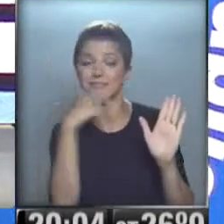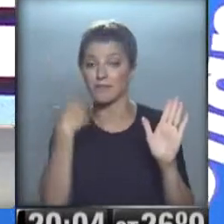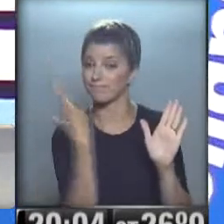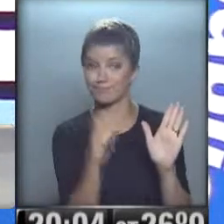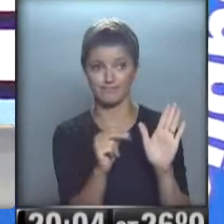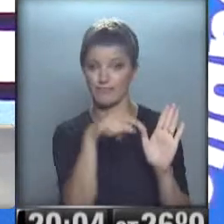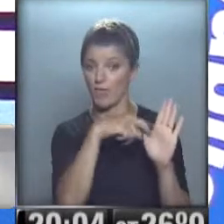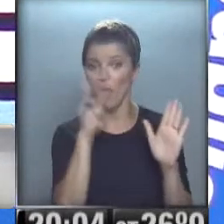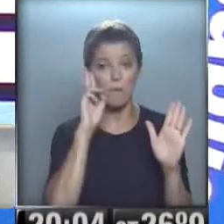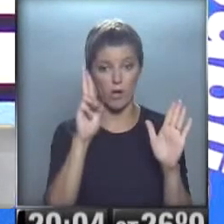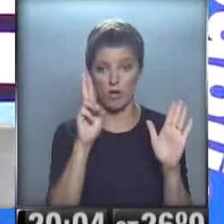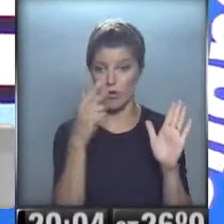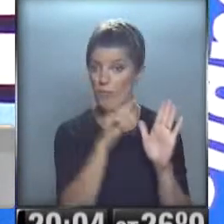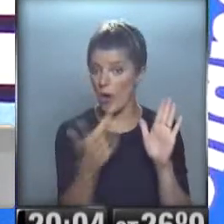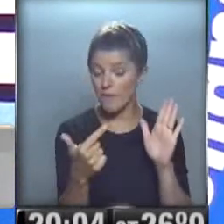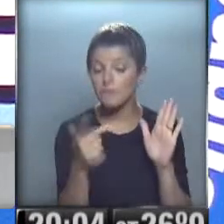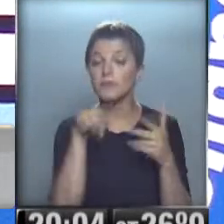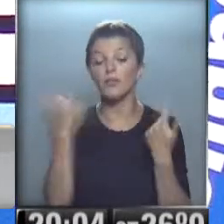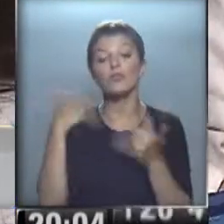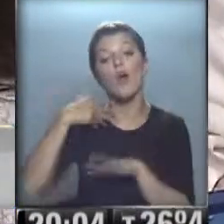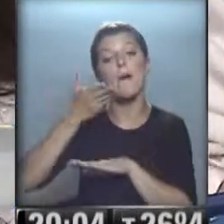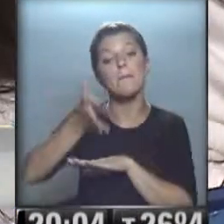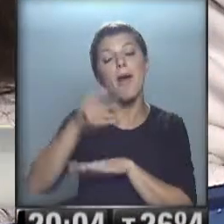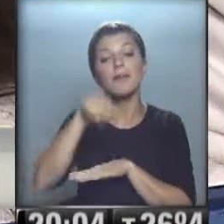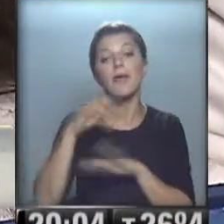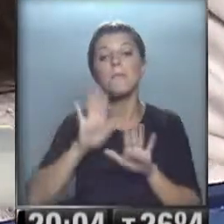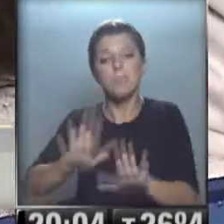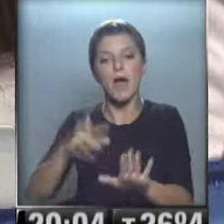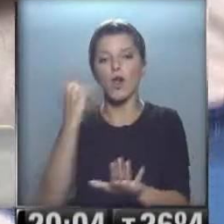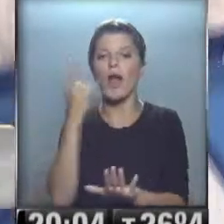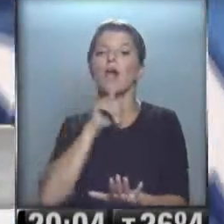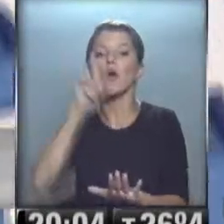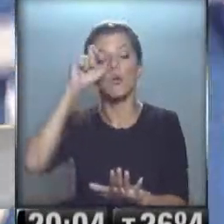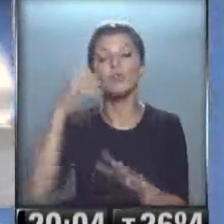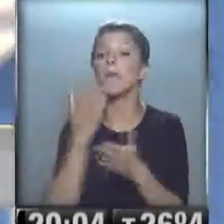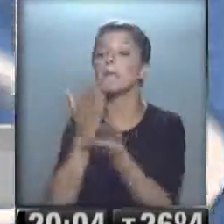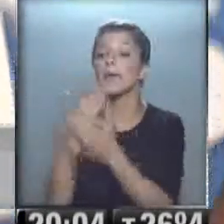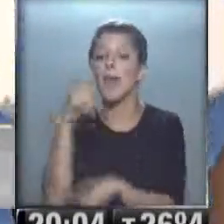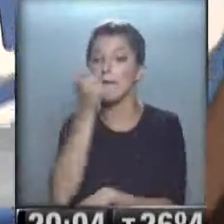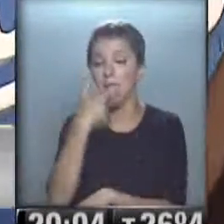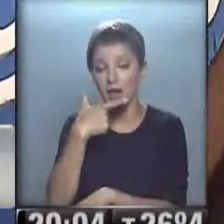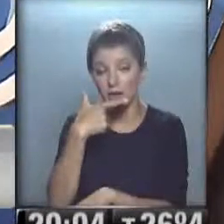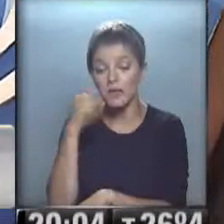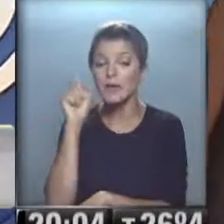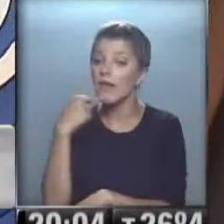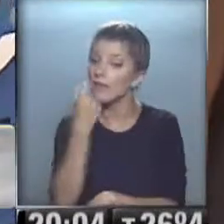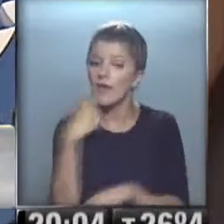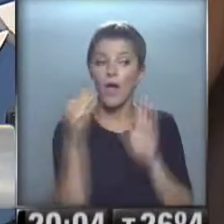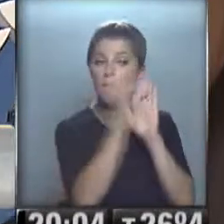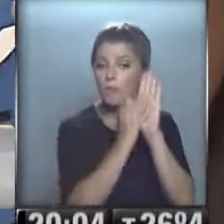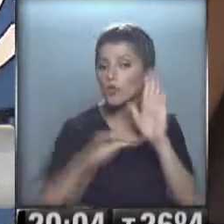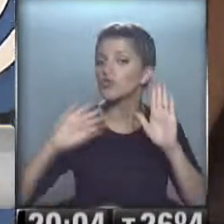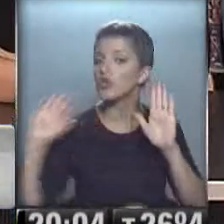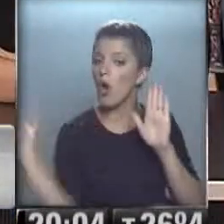ute presentar amparos en la justicia junto a los padres y exigen al gobierno de macri que garantice vacantes para todos